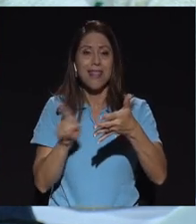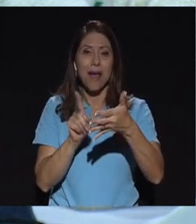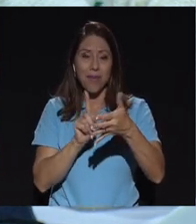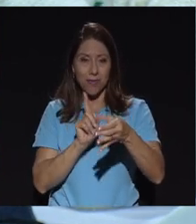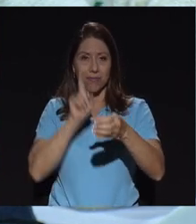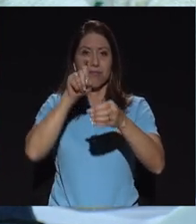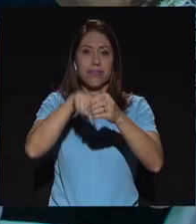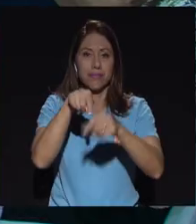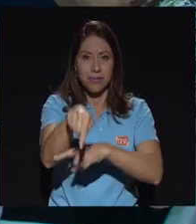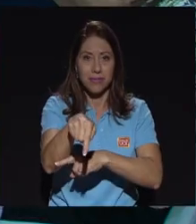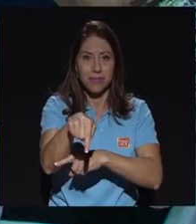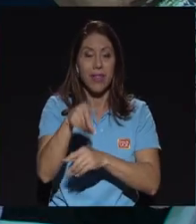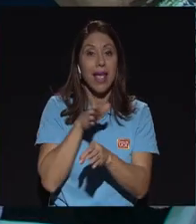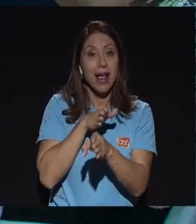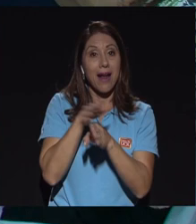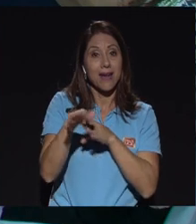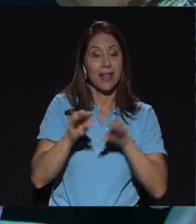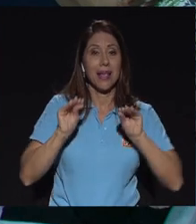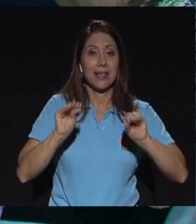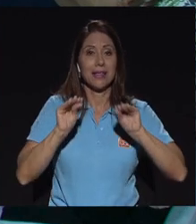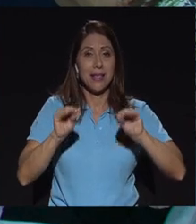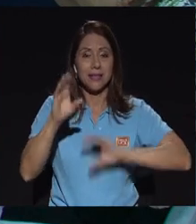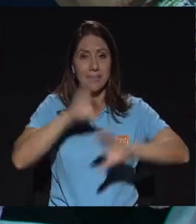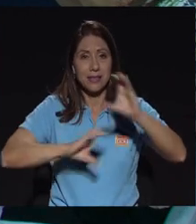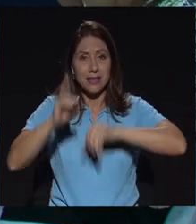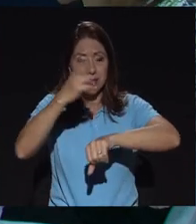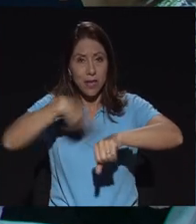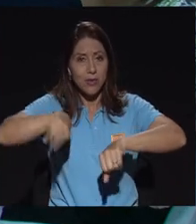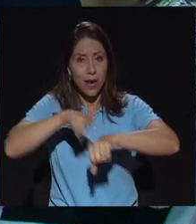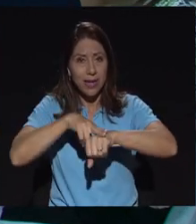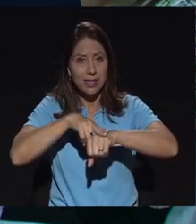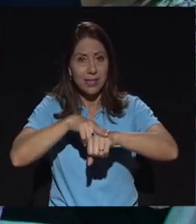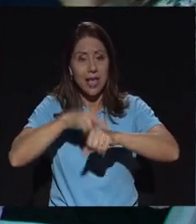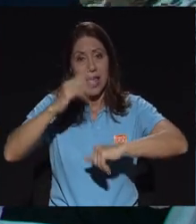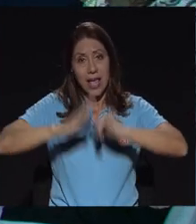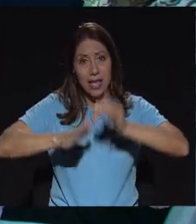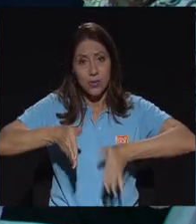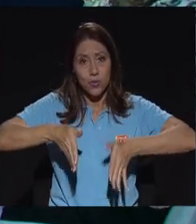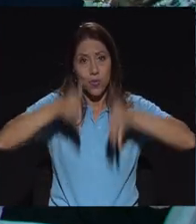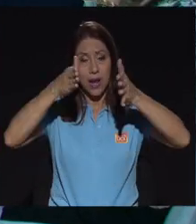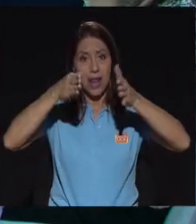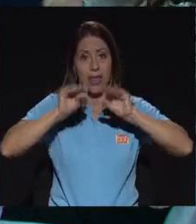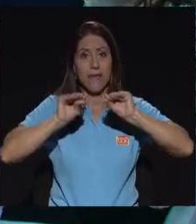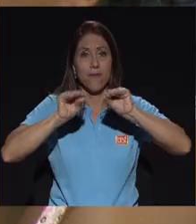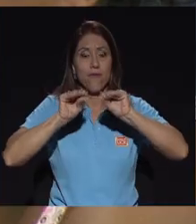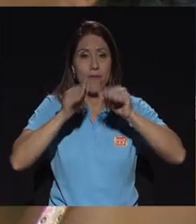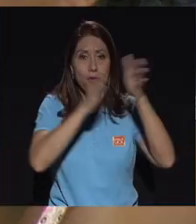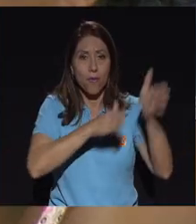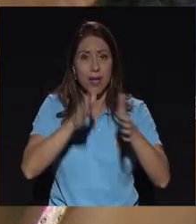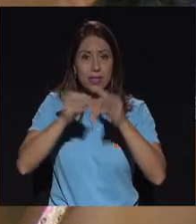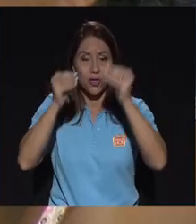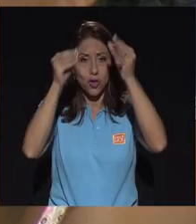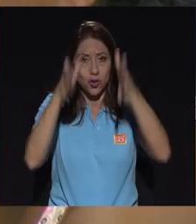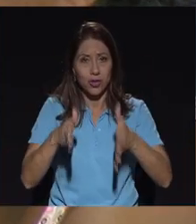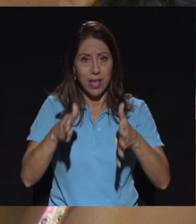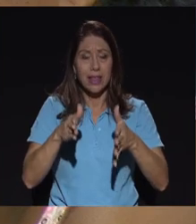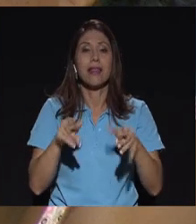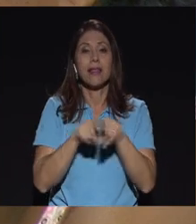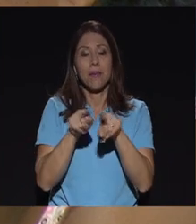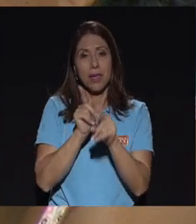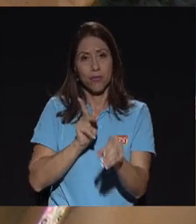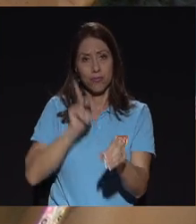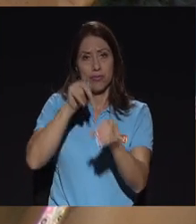país. La carrera de enseñanza de las ciencias naturales de la Escuela de Formación Docente de la UCR formó parte de este